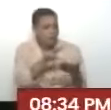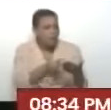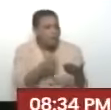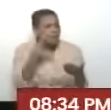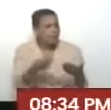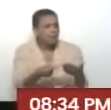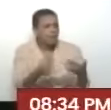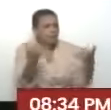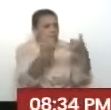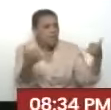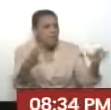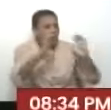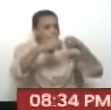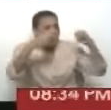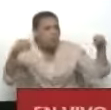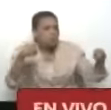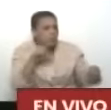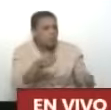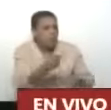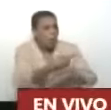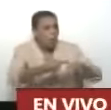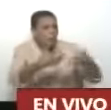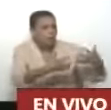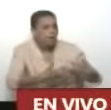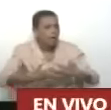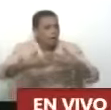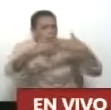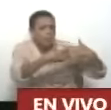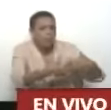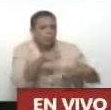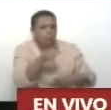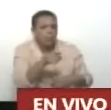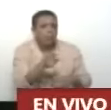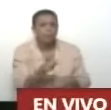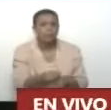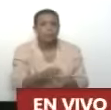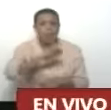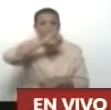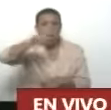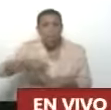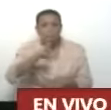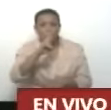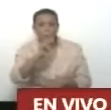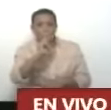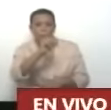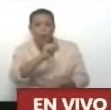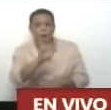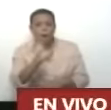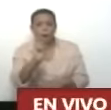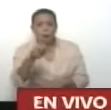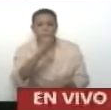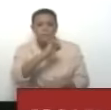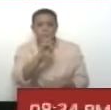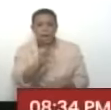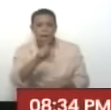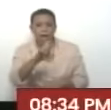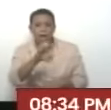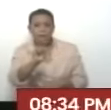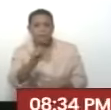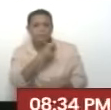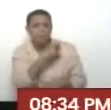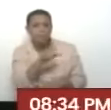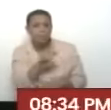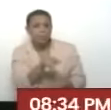ahí lanzan la línea del gobierno de los Estados Unidos. De la White House. Es Juan González directamente. Entonces hace un trabajo,